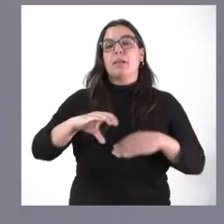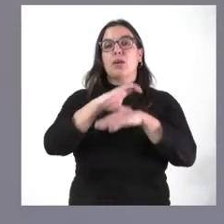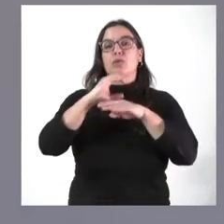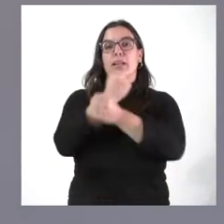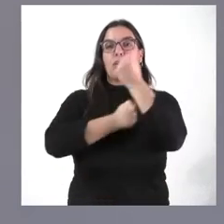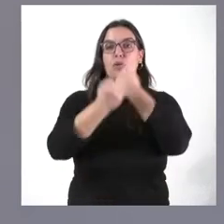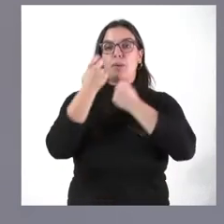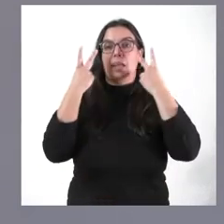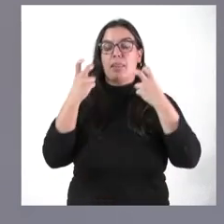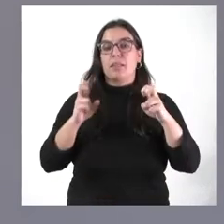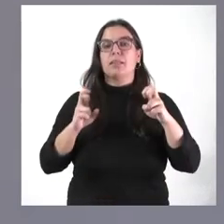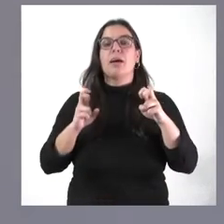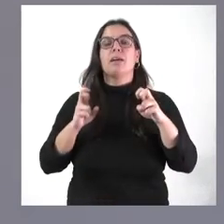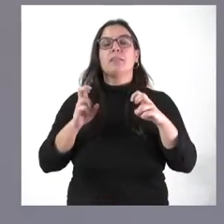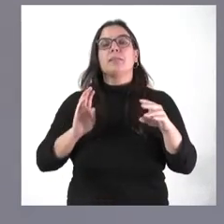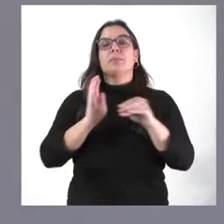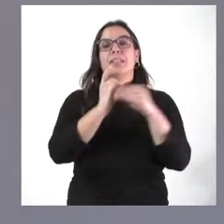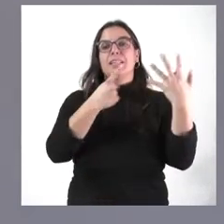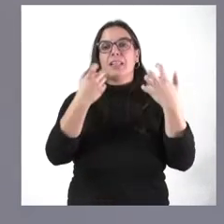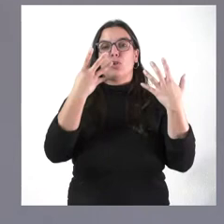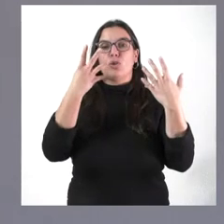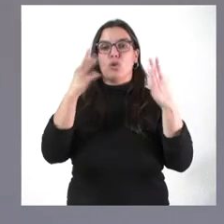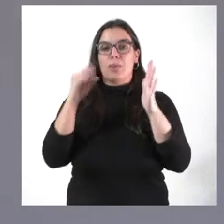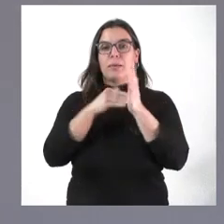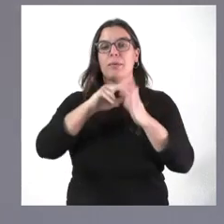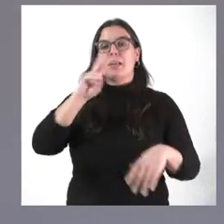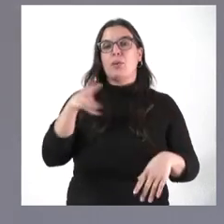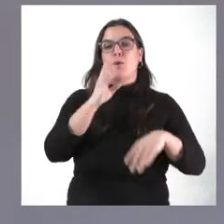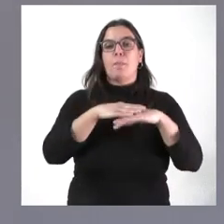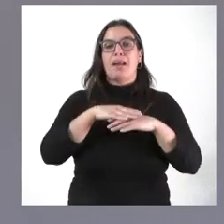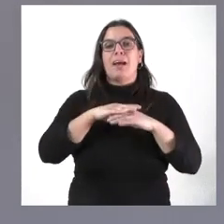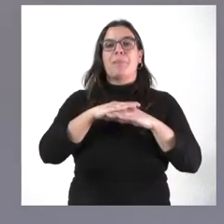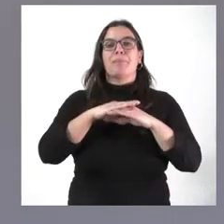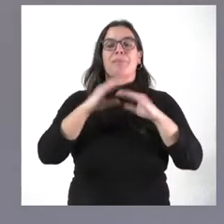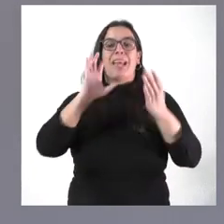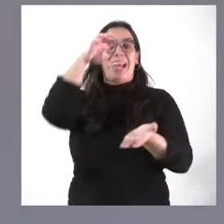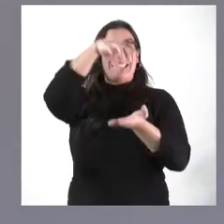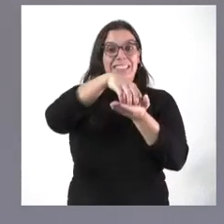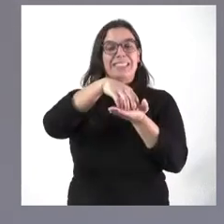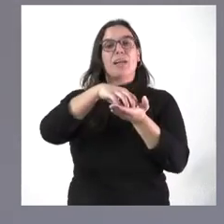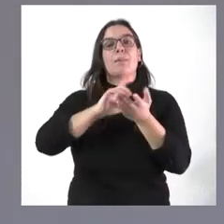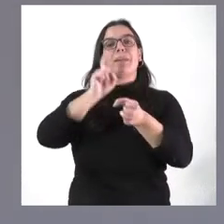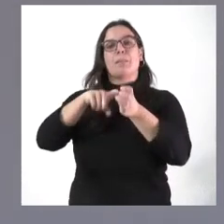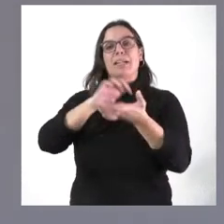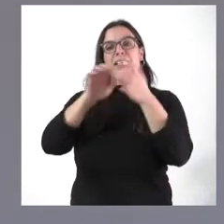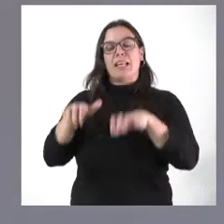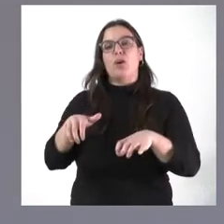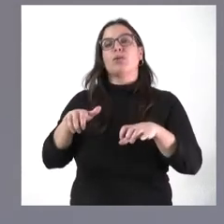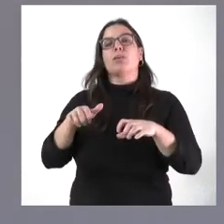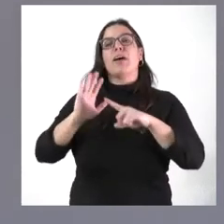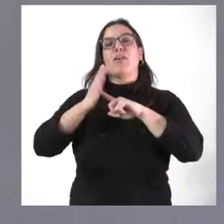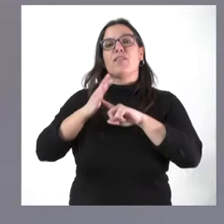economía de Hacienda 690.000 euros para el stand y la presencia de Castilla y león enlacería provienen que se celebra